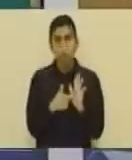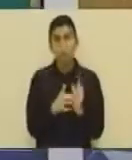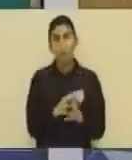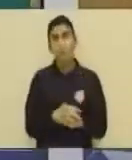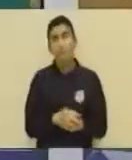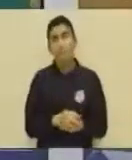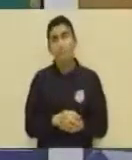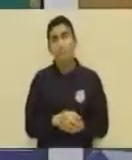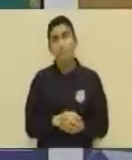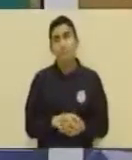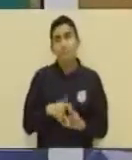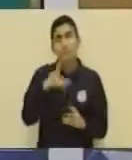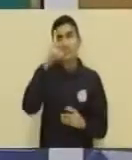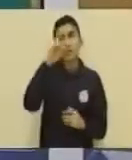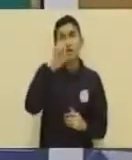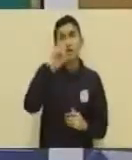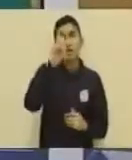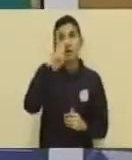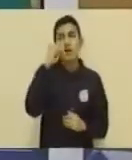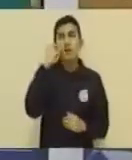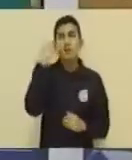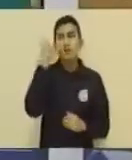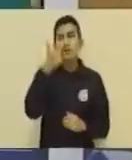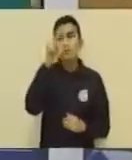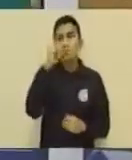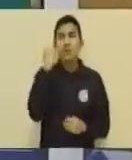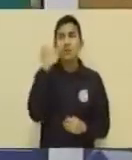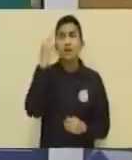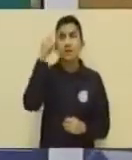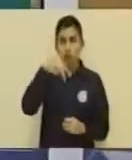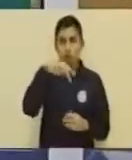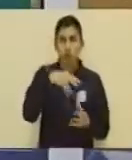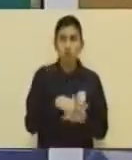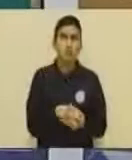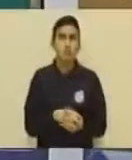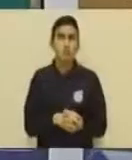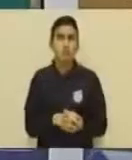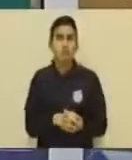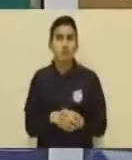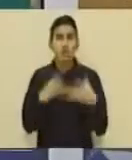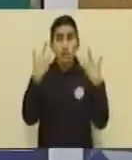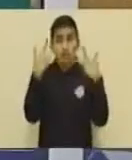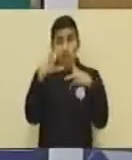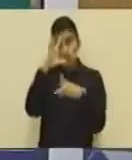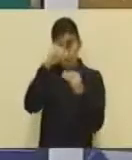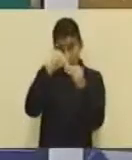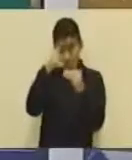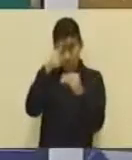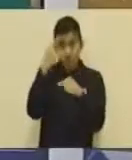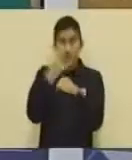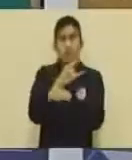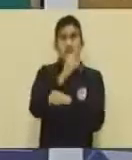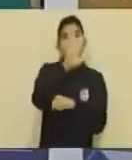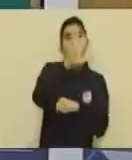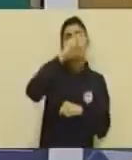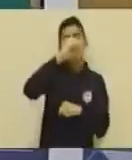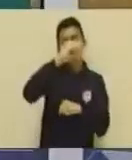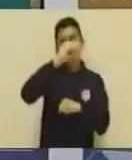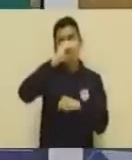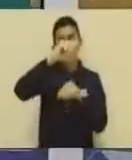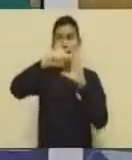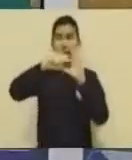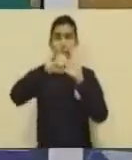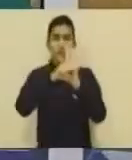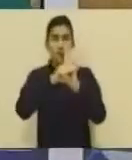la desviación, ¿verdad? Y en este caso restamos nosotros 50 menos